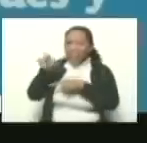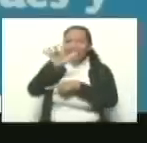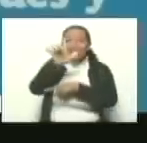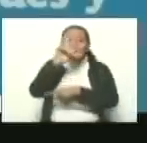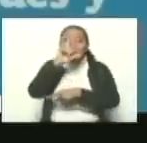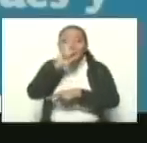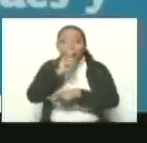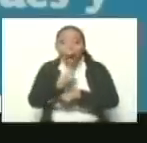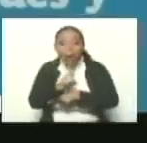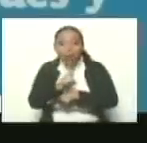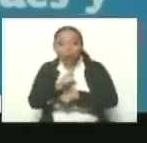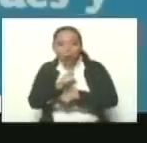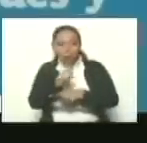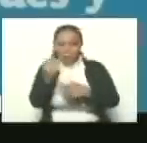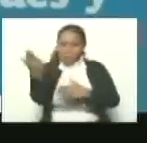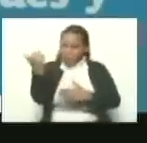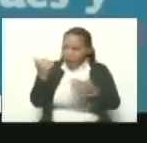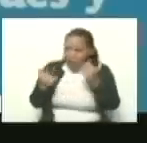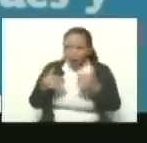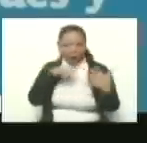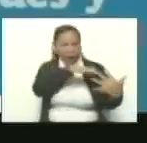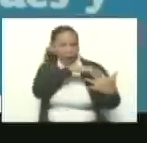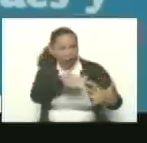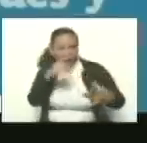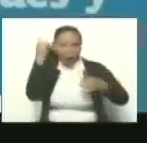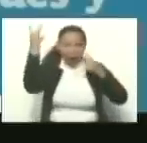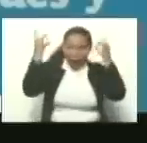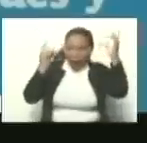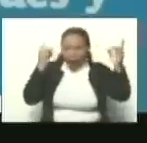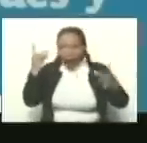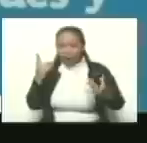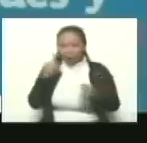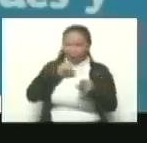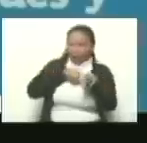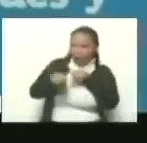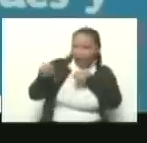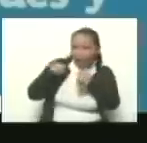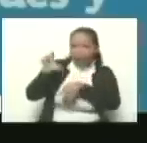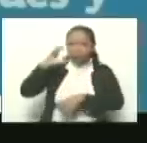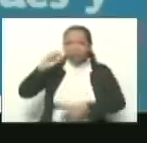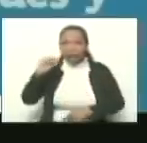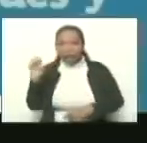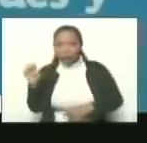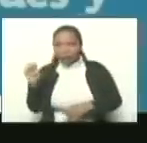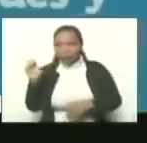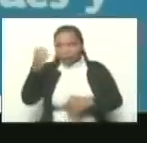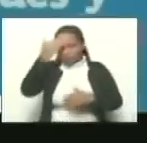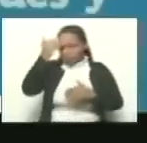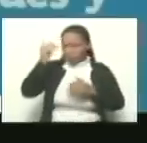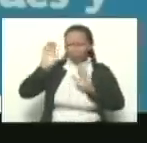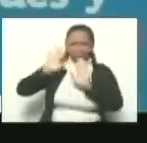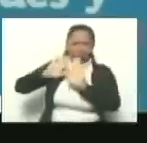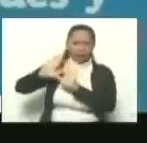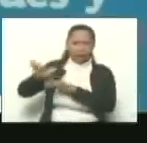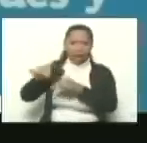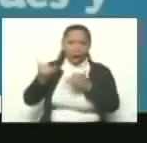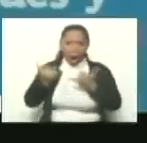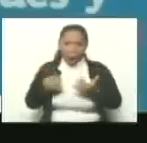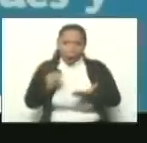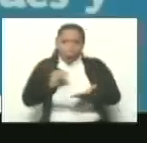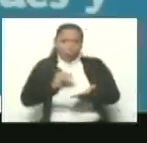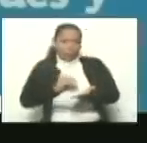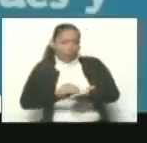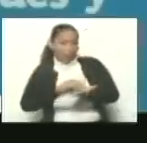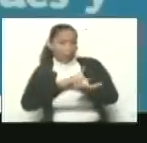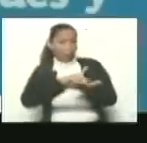5 años llamando a la abstención, criticando el sistema electoral, criticando al CNE, de un día a otro se olvidaron de eso. Y ahora son candidatos otra